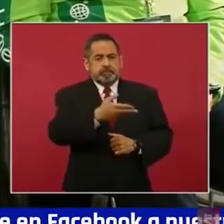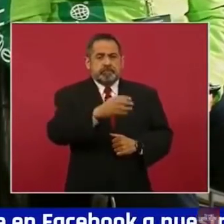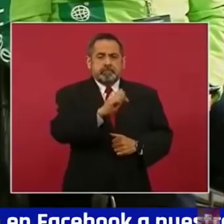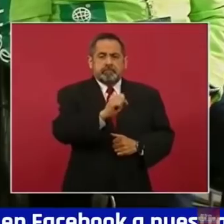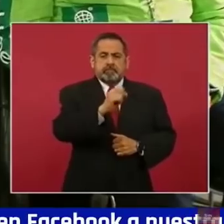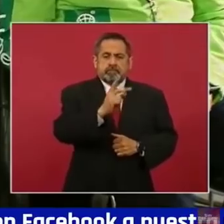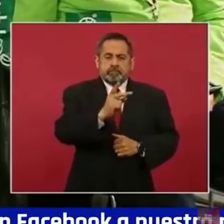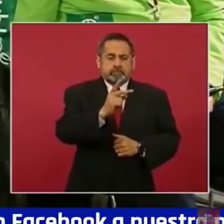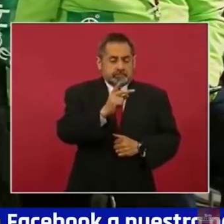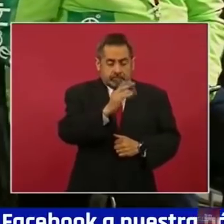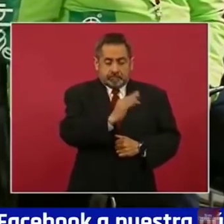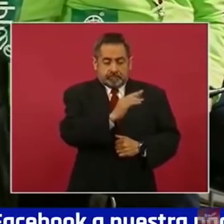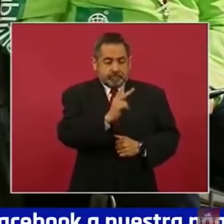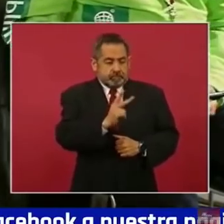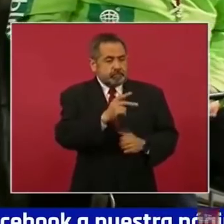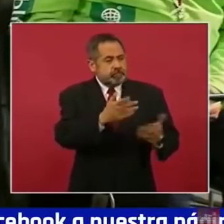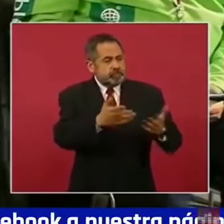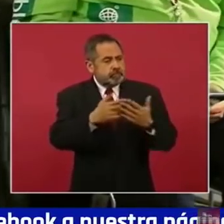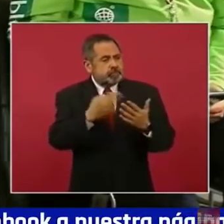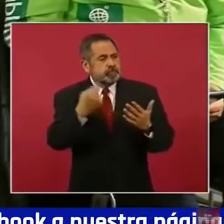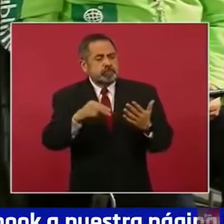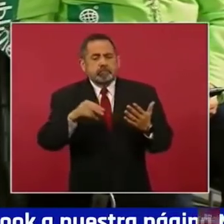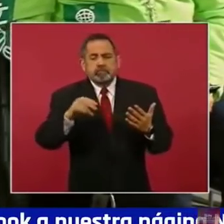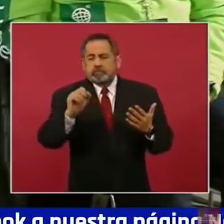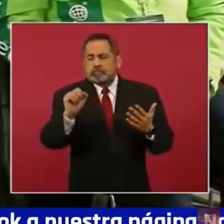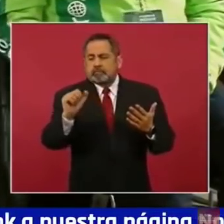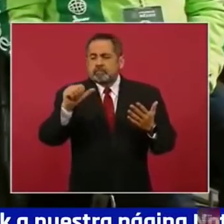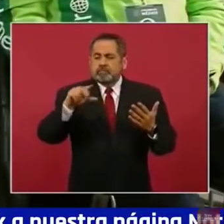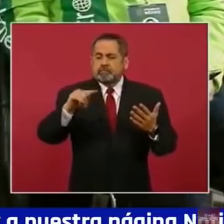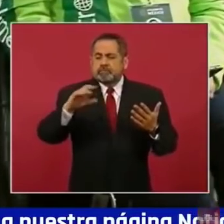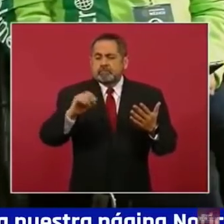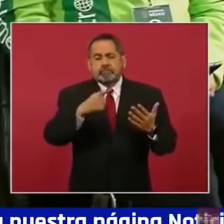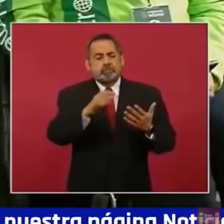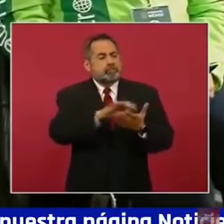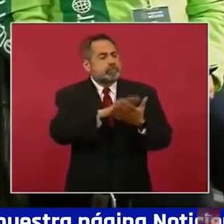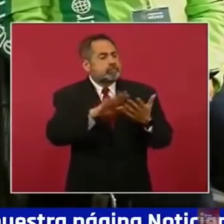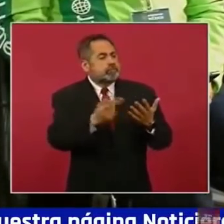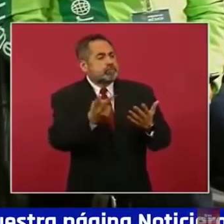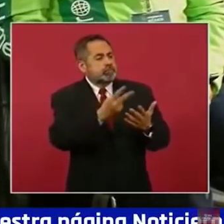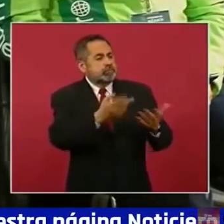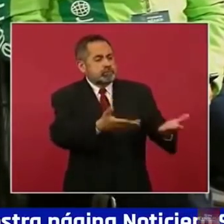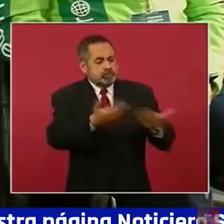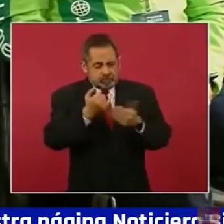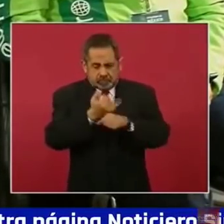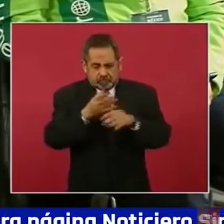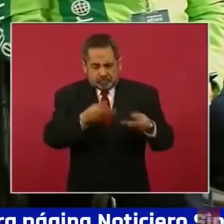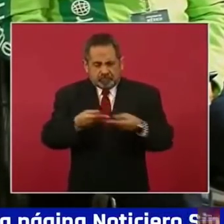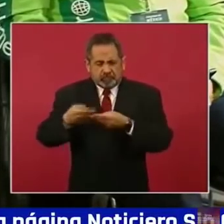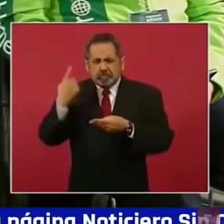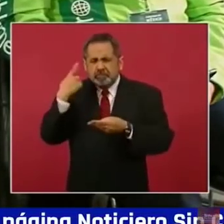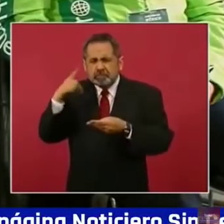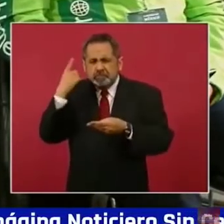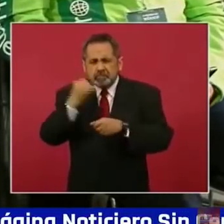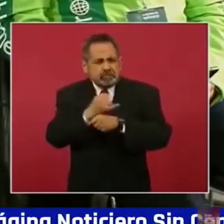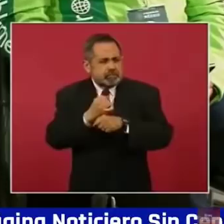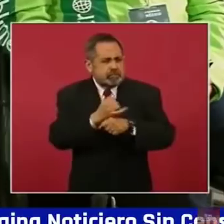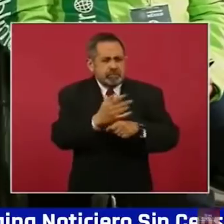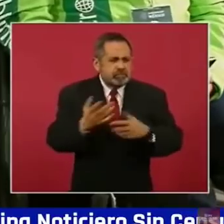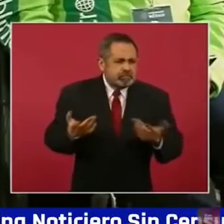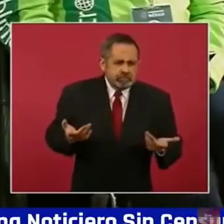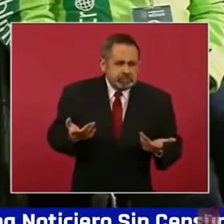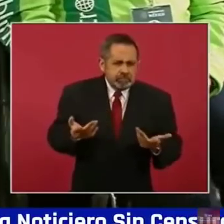de Información con respecto a Santiago Nieto y su esposa. Si usted tiene conocimiento, por qué sería la investigación, si ya se